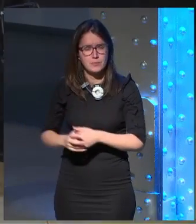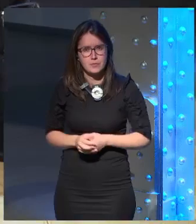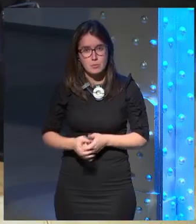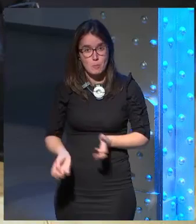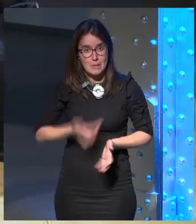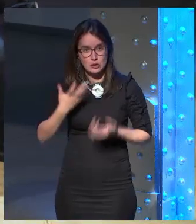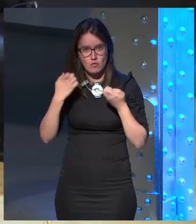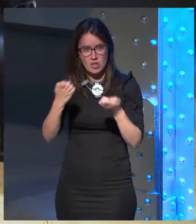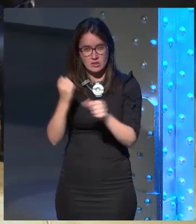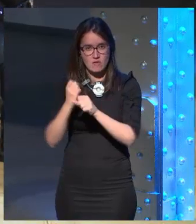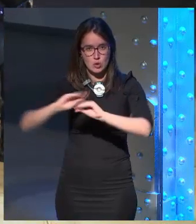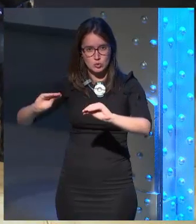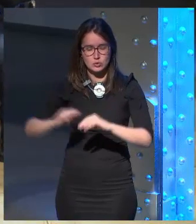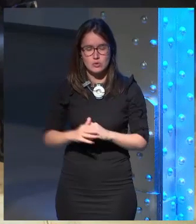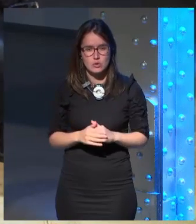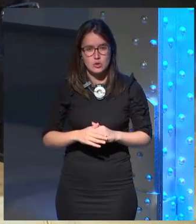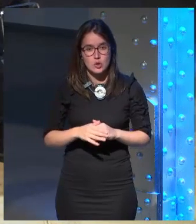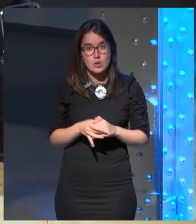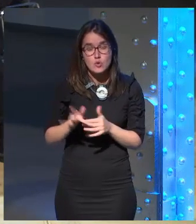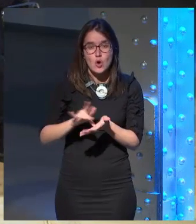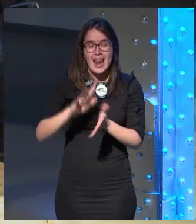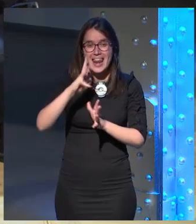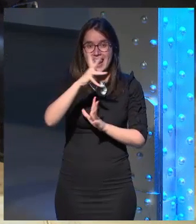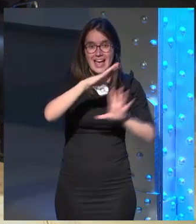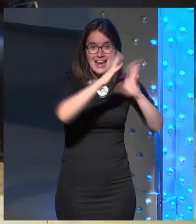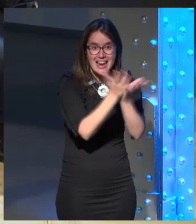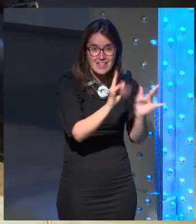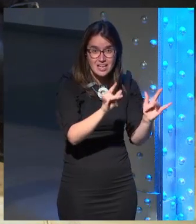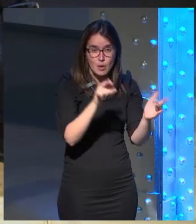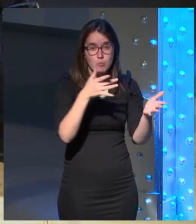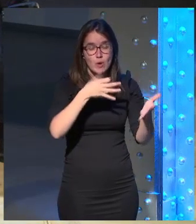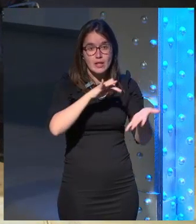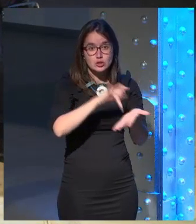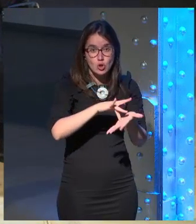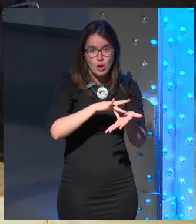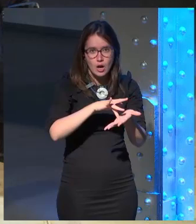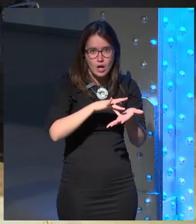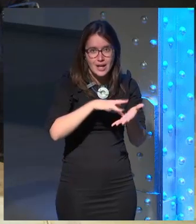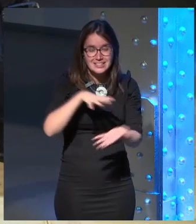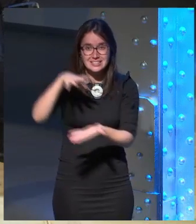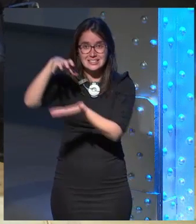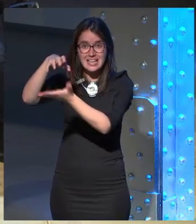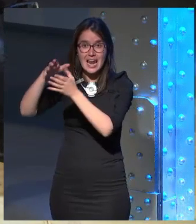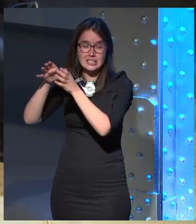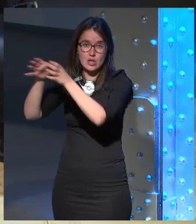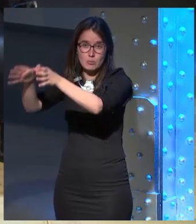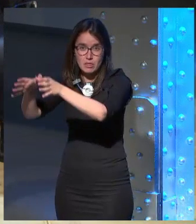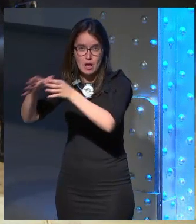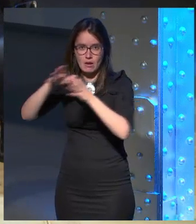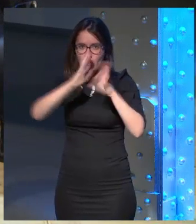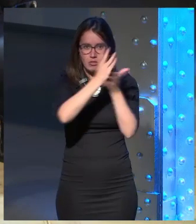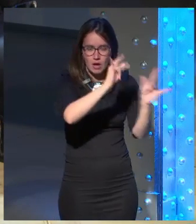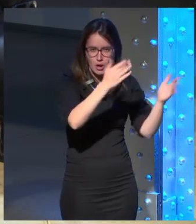hacen. El único reducto de la Tierra donde esto puede ocurrir y que no está en la Tierra, la Estación Espacial Internacional, que en un